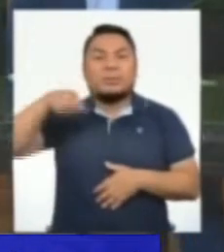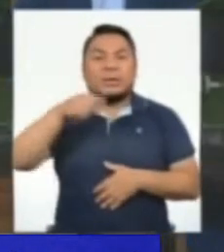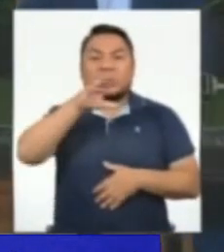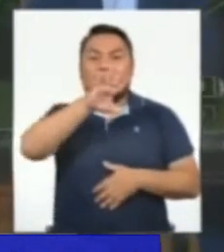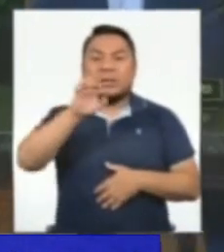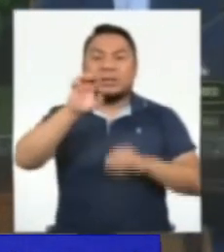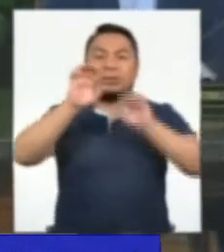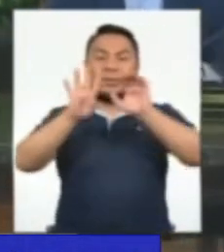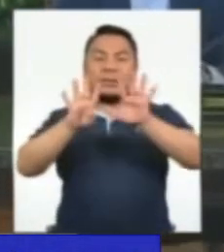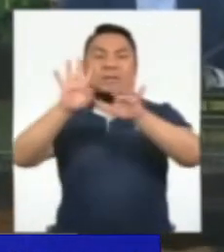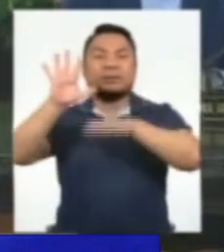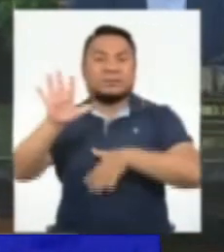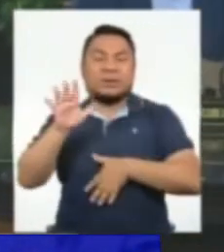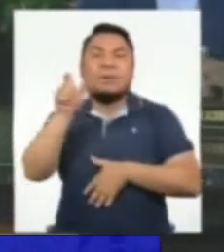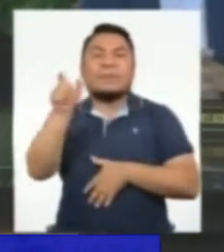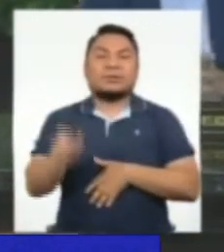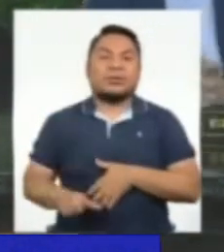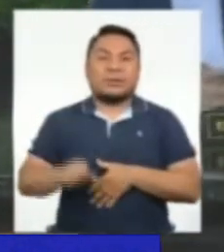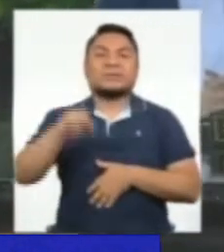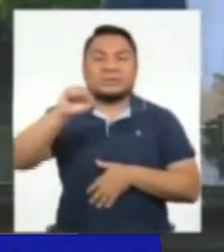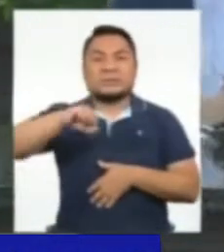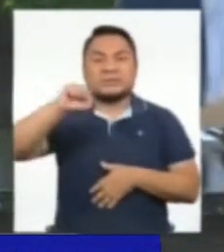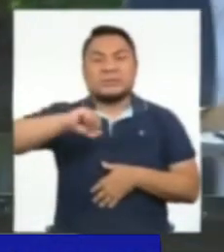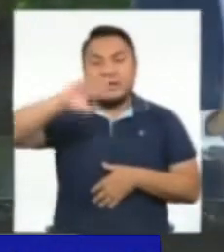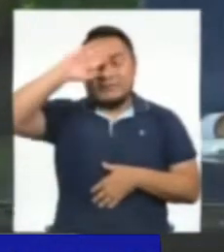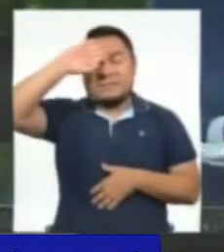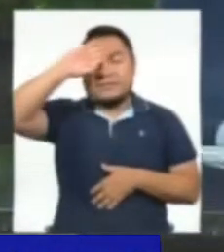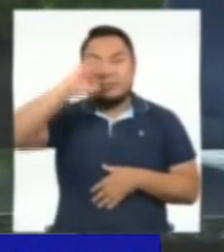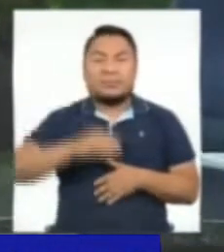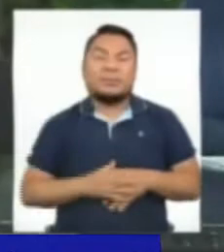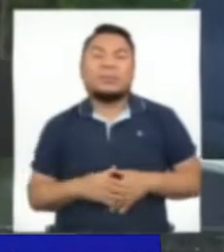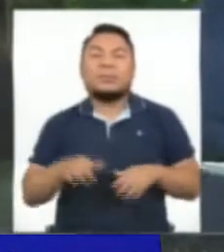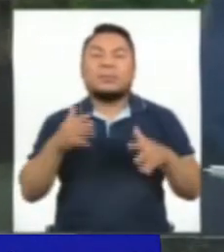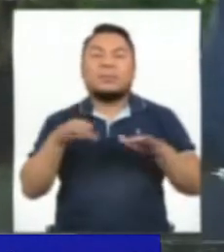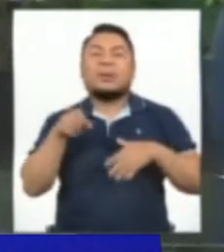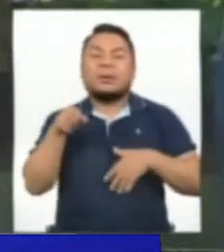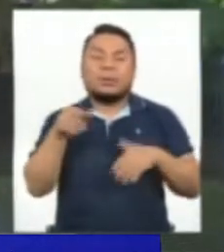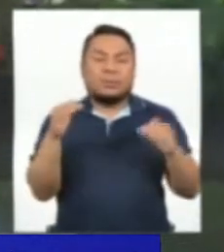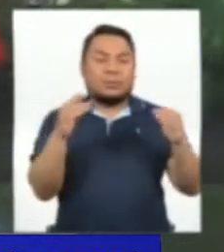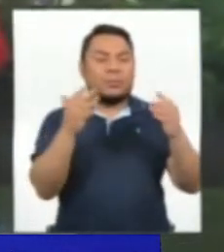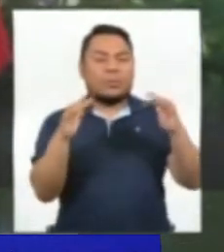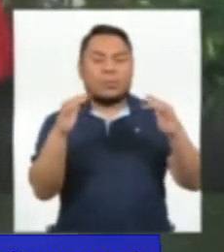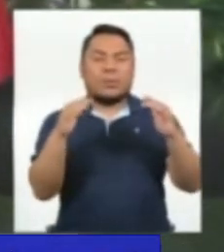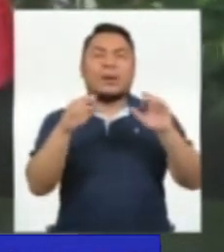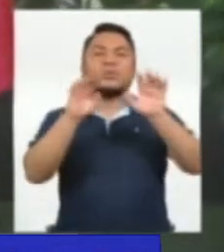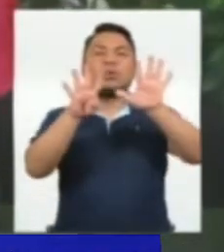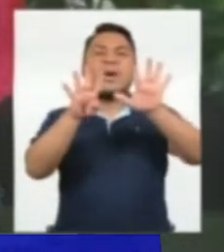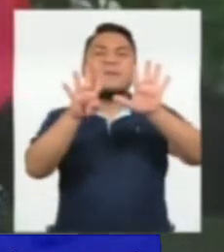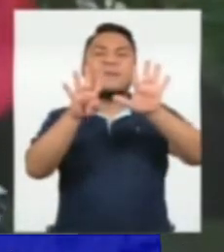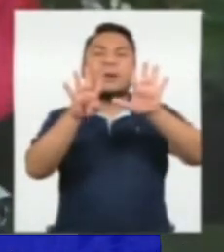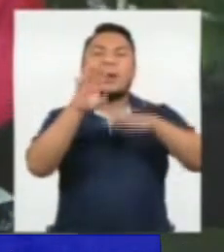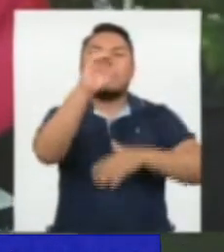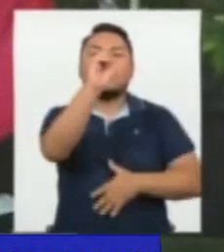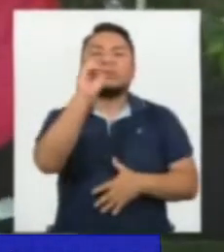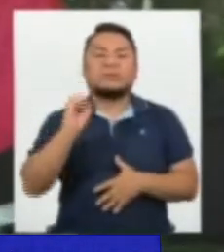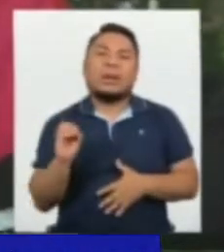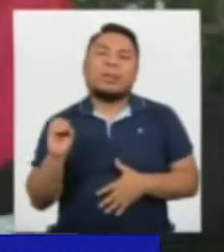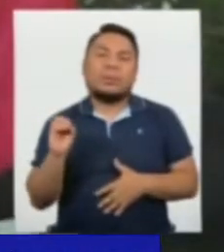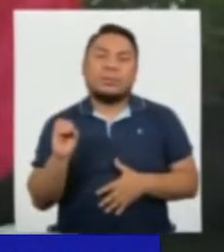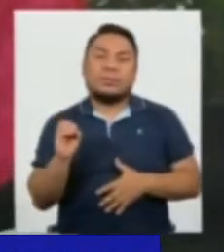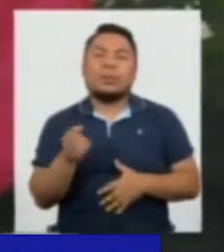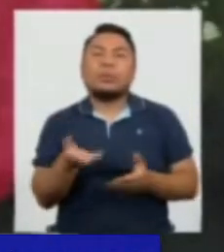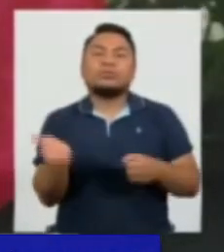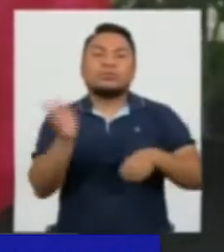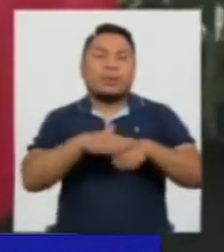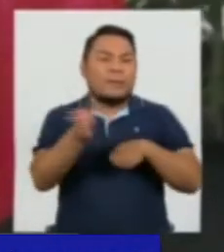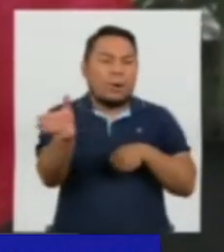595 casos positivos de apoyo del 9 por ciento los casos positivos respecto al